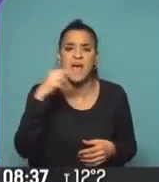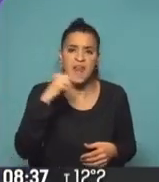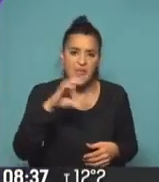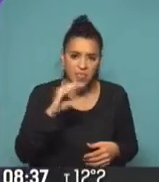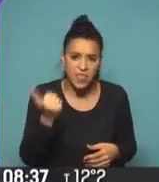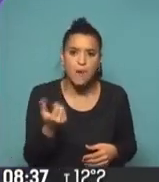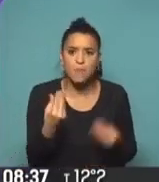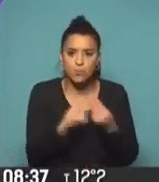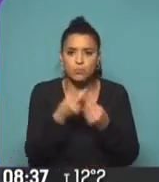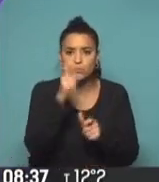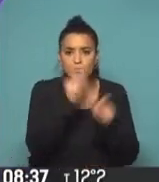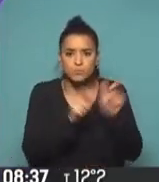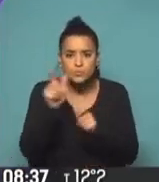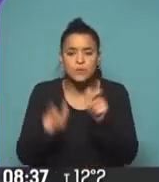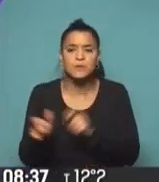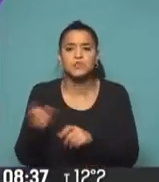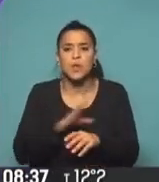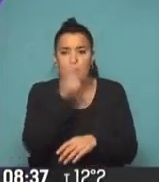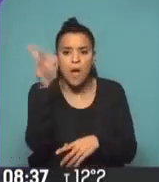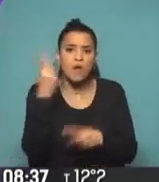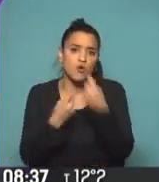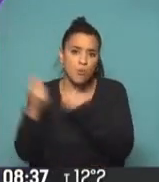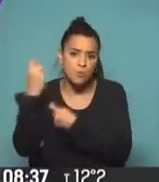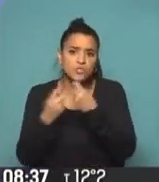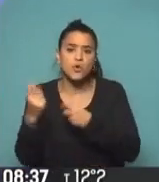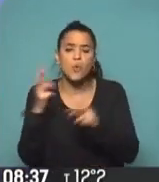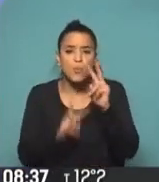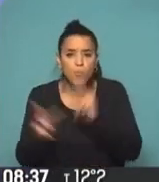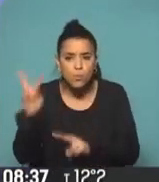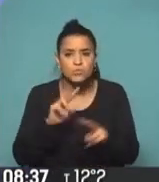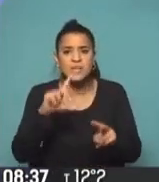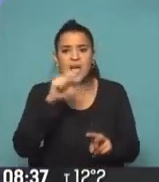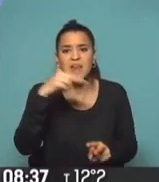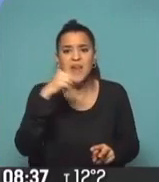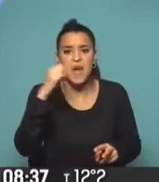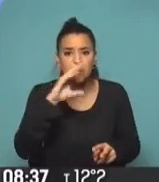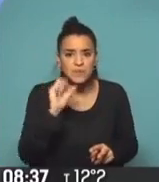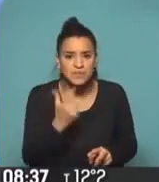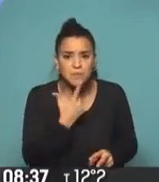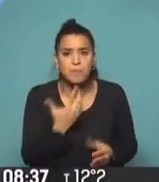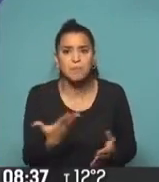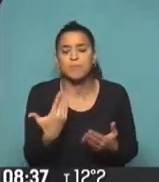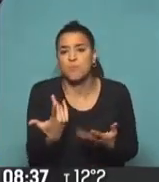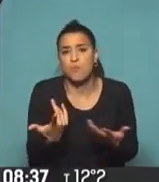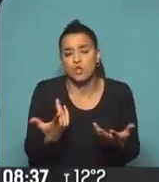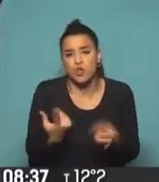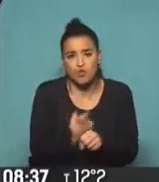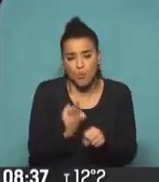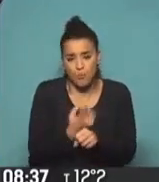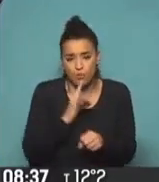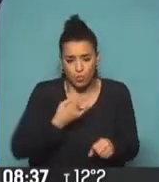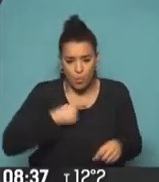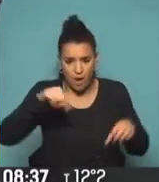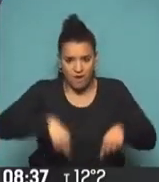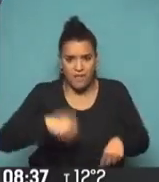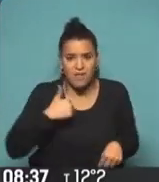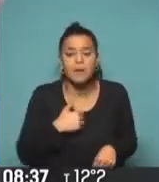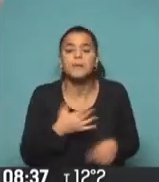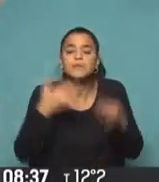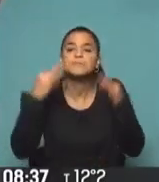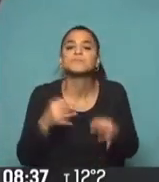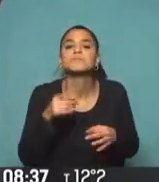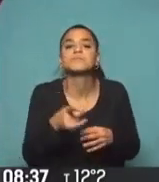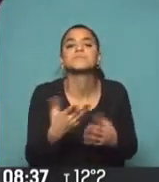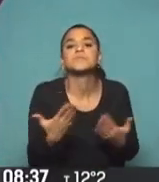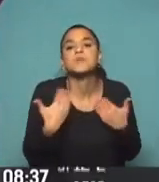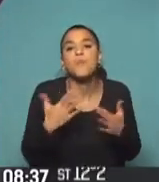donde mucha gente a lo mejor está más comercializa o busca el cannabis para no tener la posibilidad hacerlo nuestro país concretamente qué es